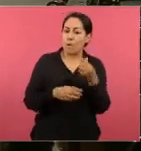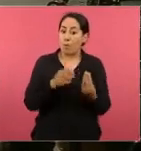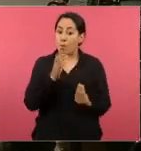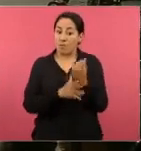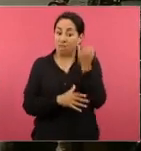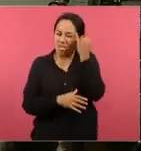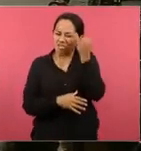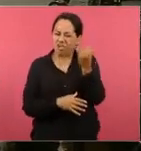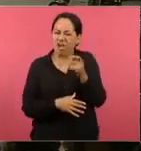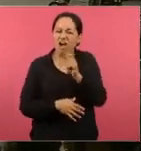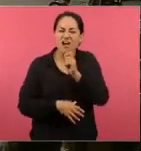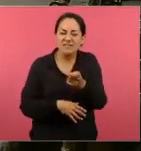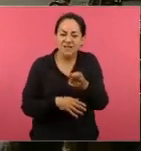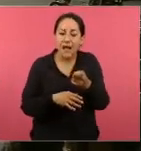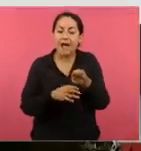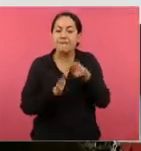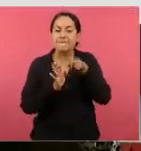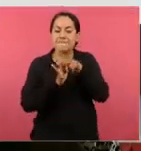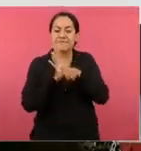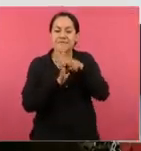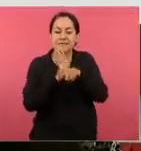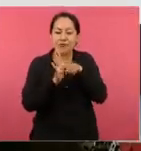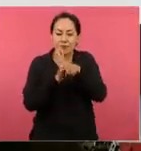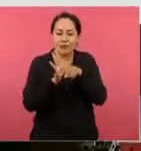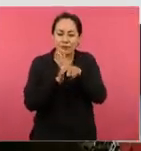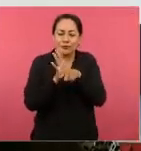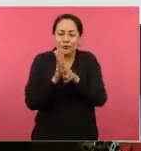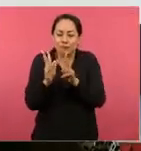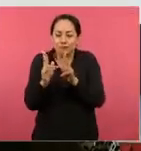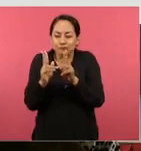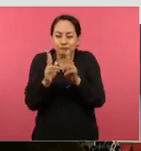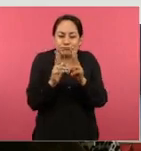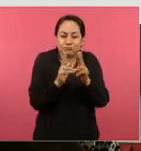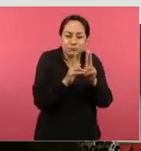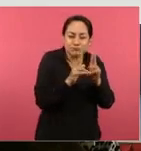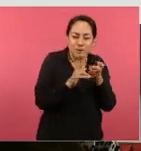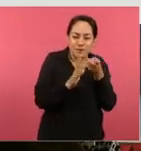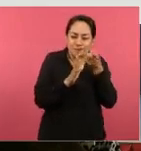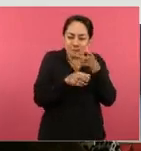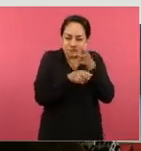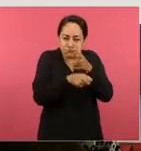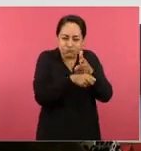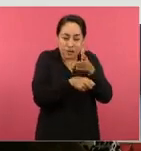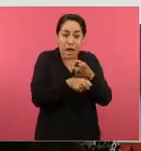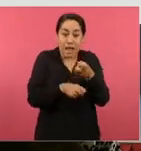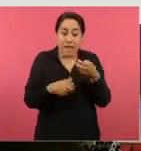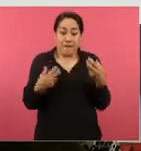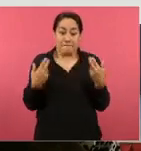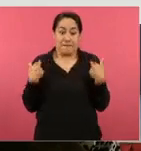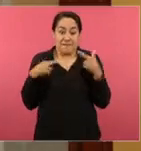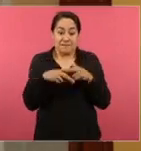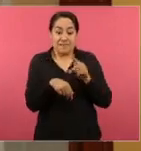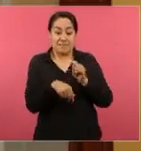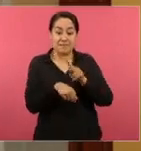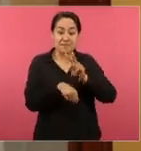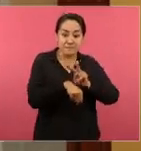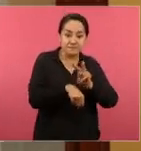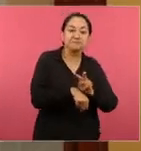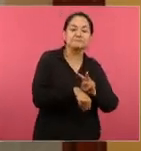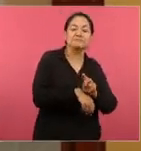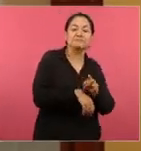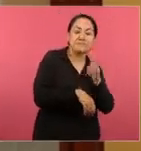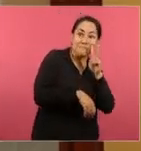de cortometrajes que el maestro y la maestra de telesecundaria van a acceder para fortalecer su